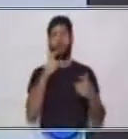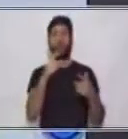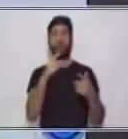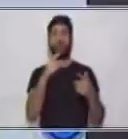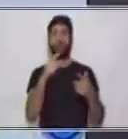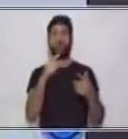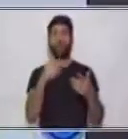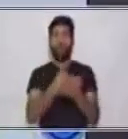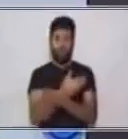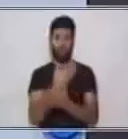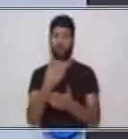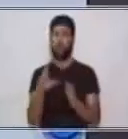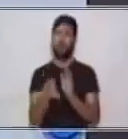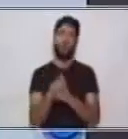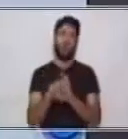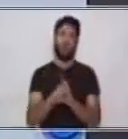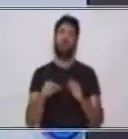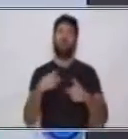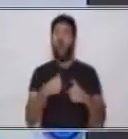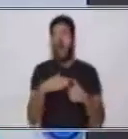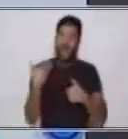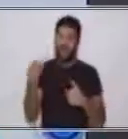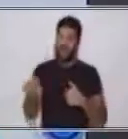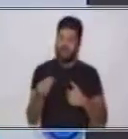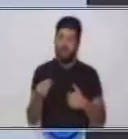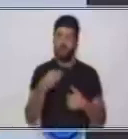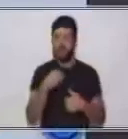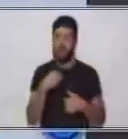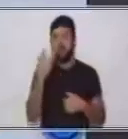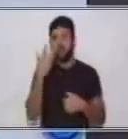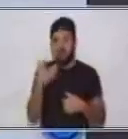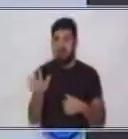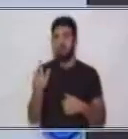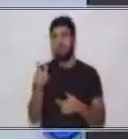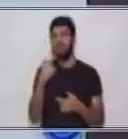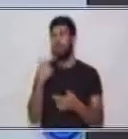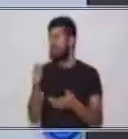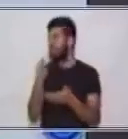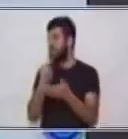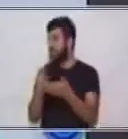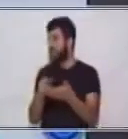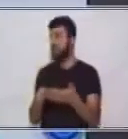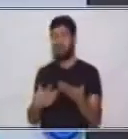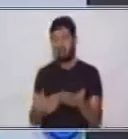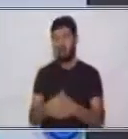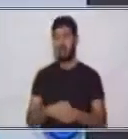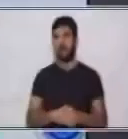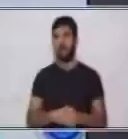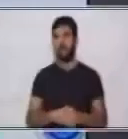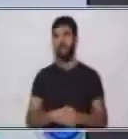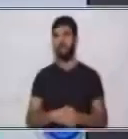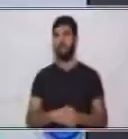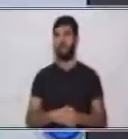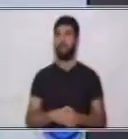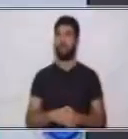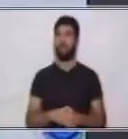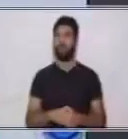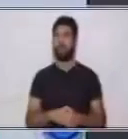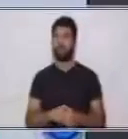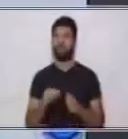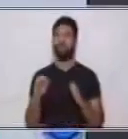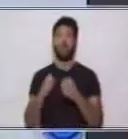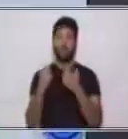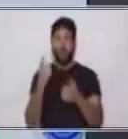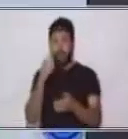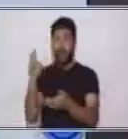ese tipo de lectura cuando nosotros queremos leer algo por diversión, por entretenimiento, por recreación. Entonces, por lo mismo, a eso